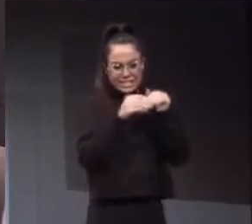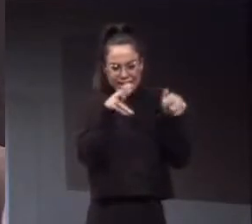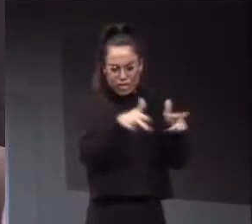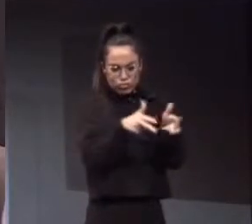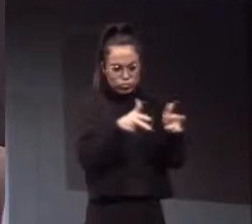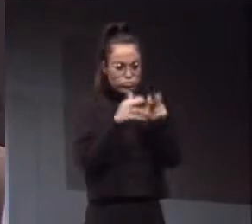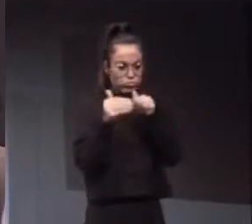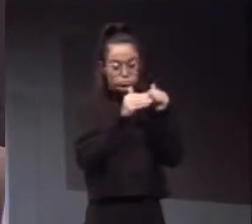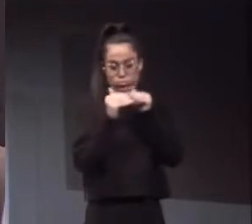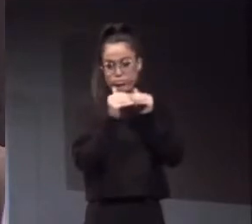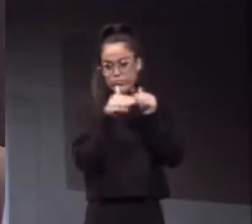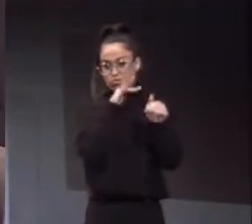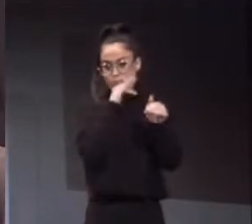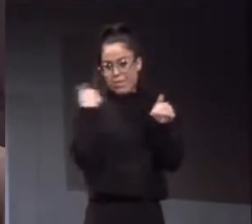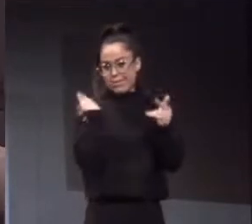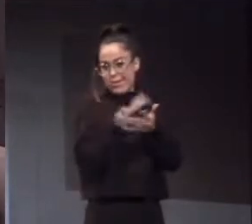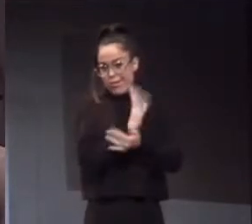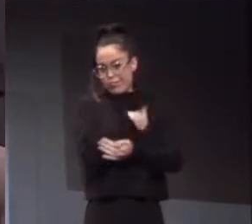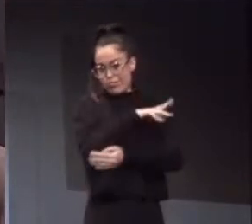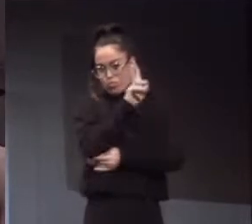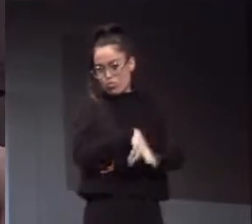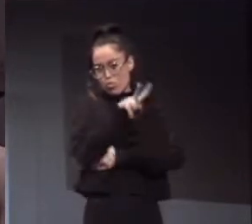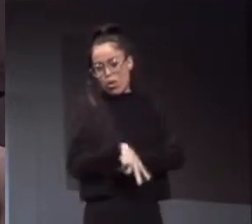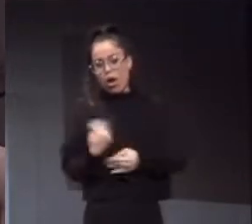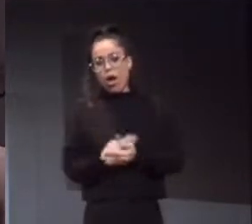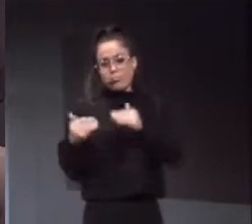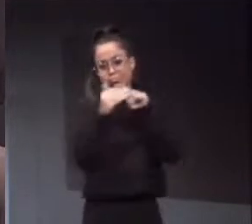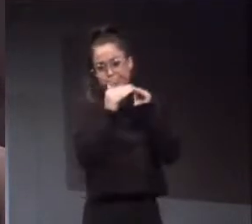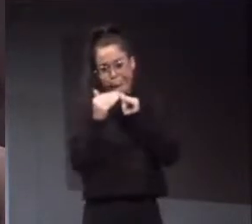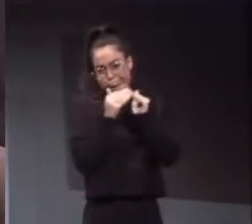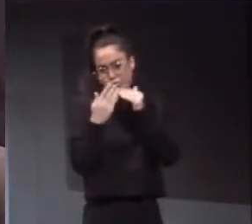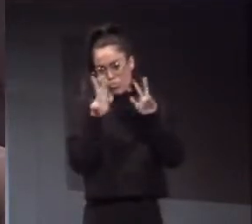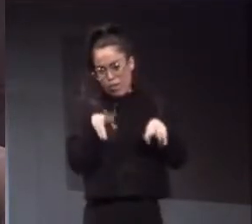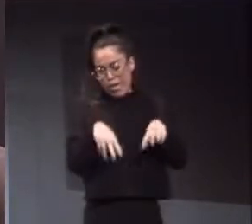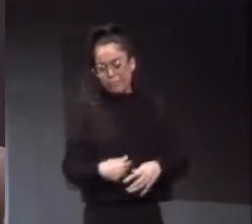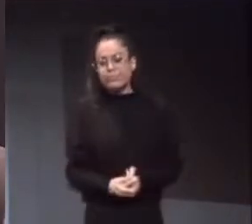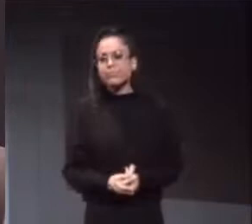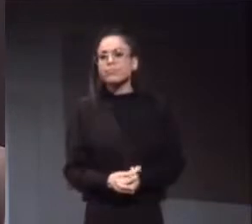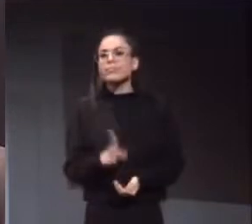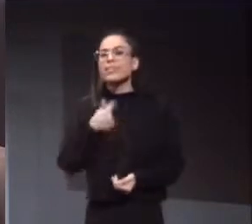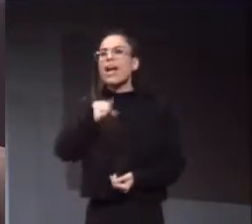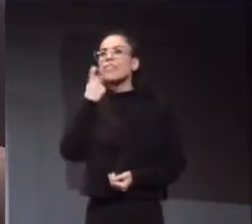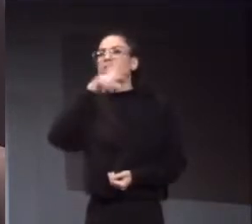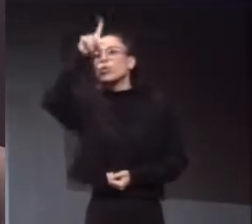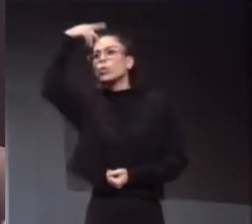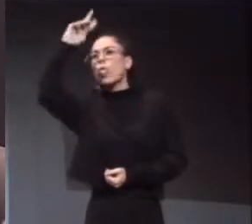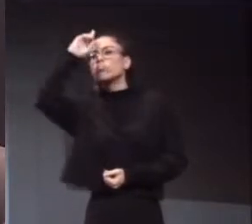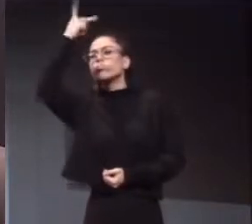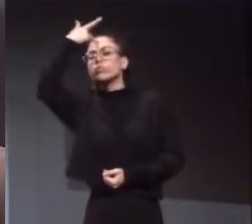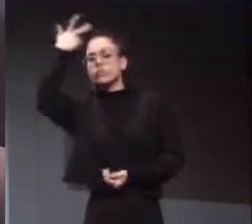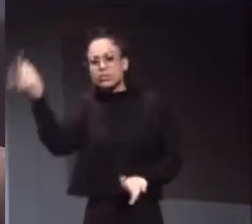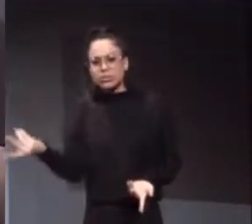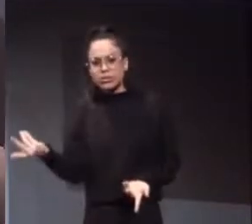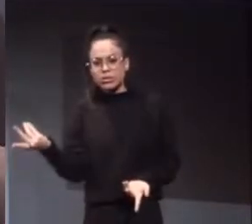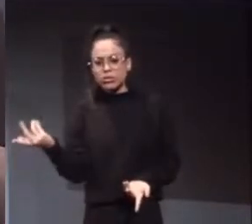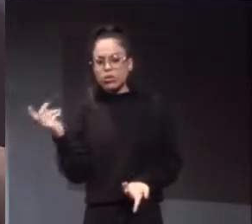todavía no hemos conocido en la historia la humanidad sino que es cambiar nuestra cultura y dejar de basar la